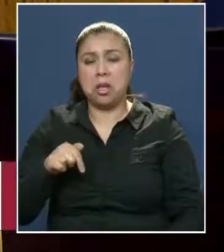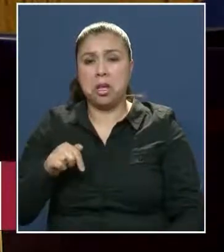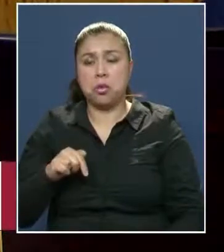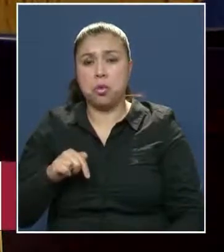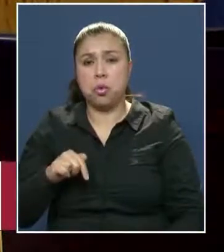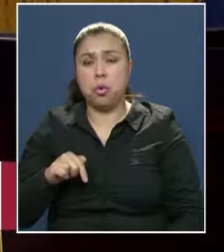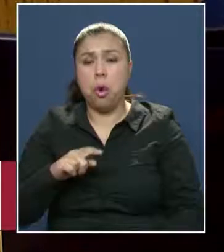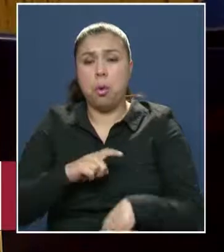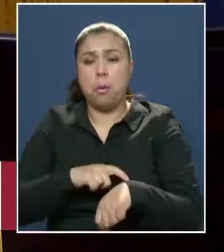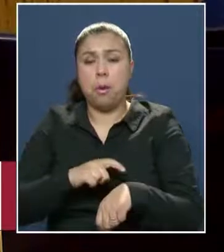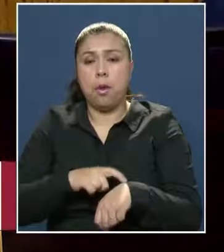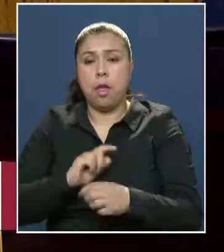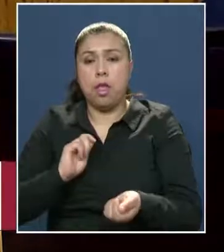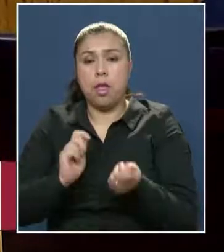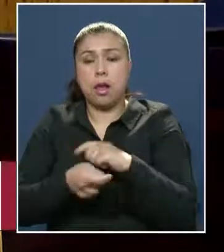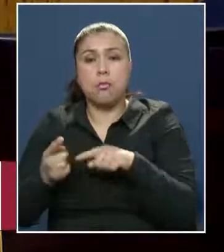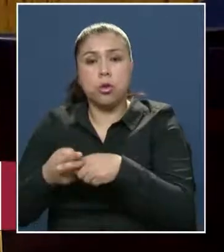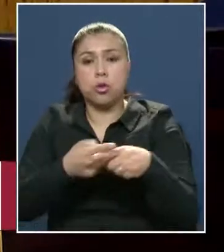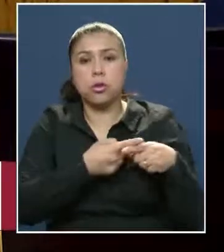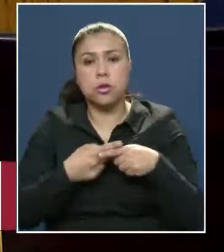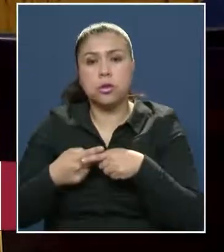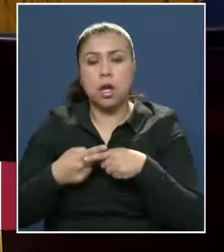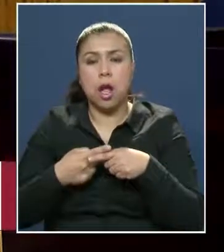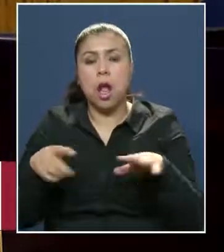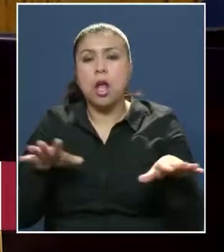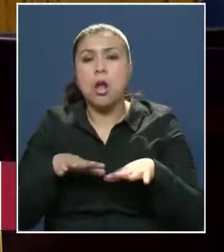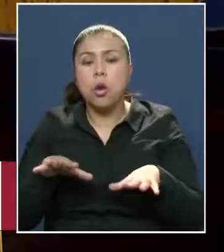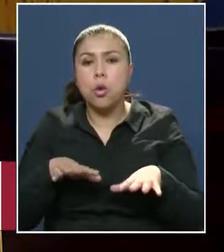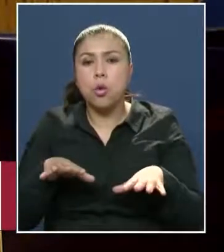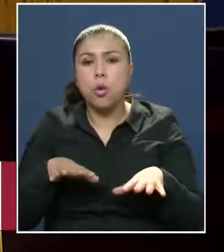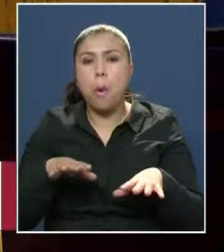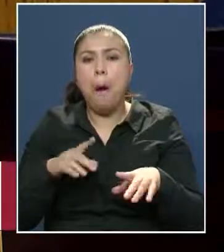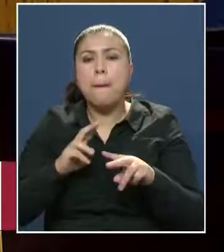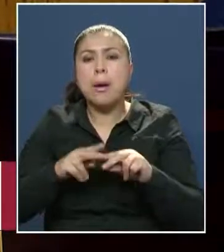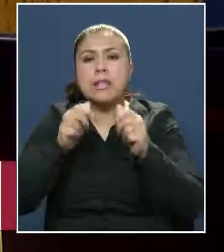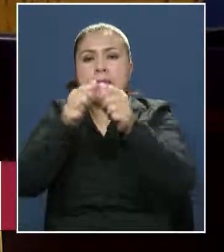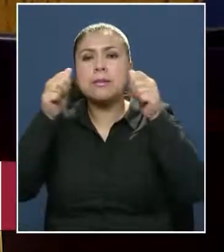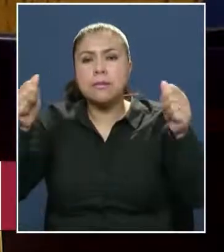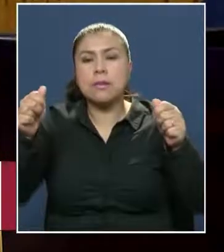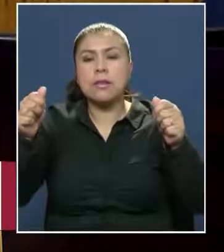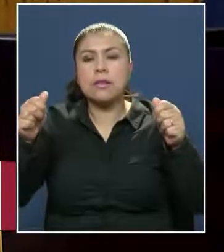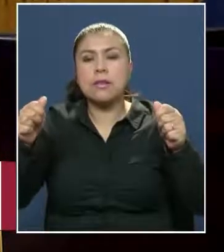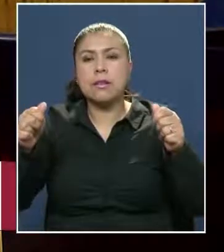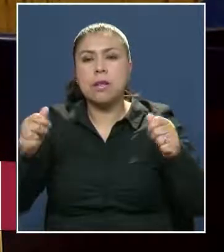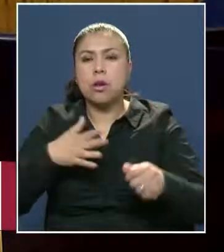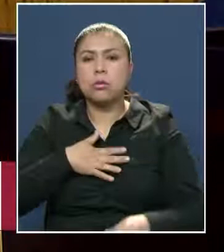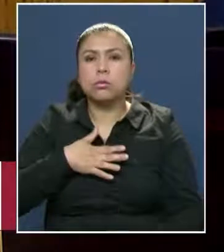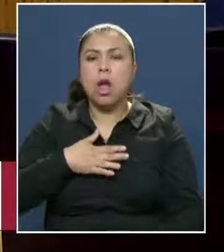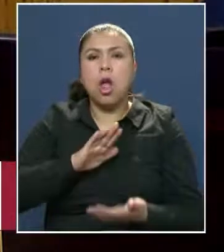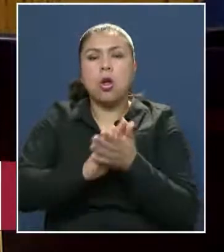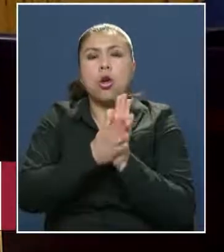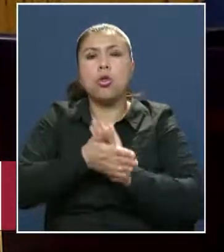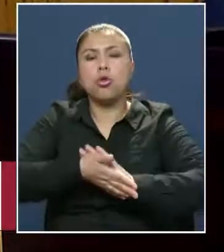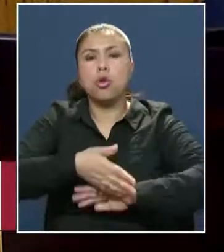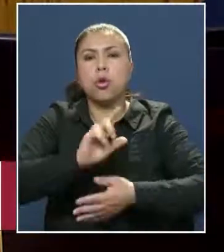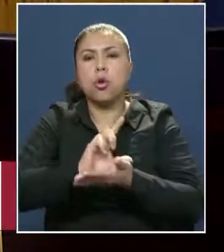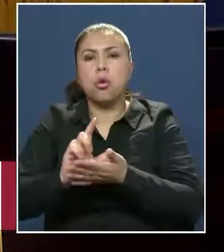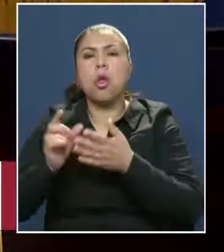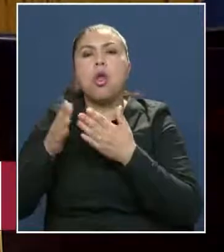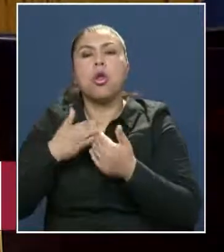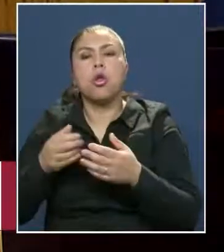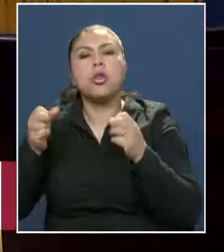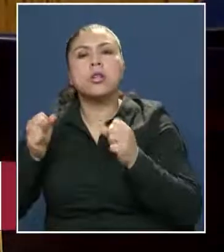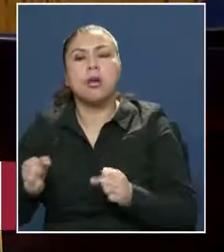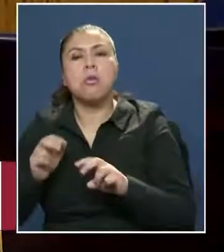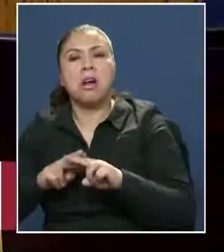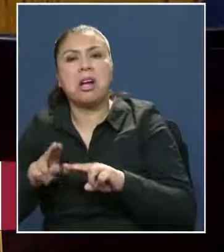momentos de cambio social y lo ocupan para empezar a hacer campañas de terror en todos los lugares donde pueden.